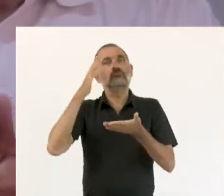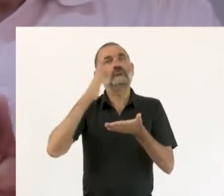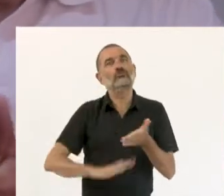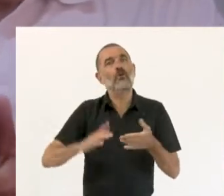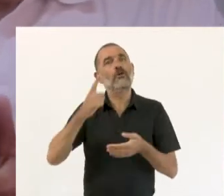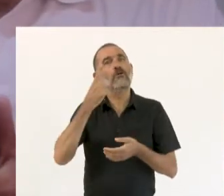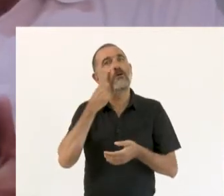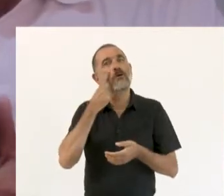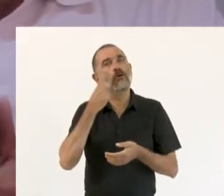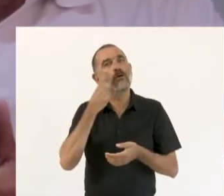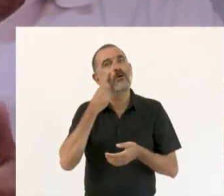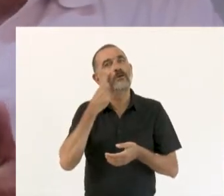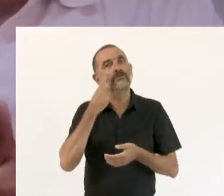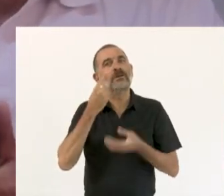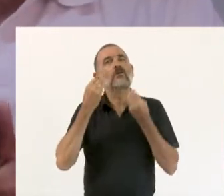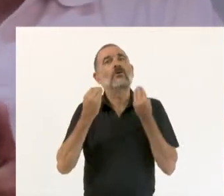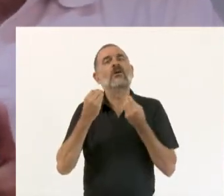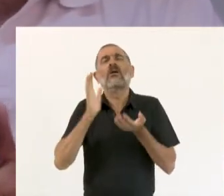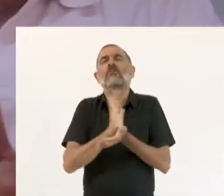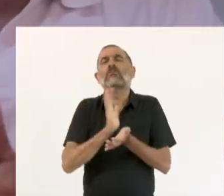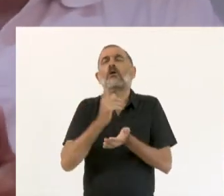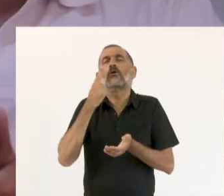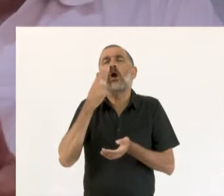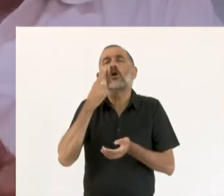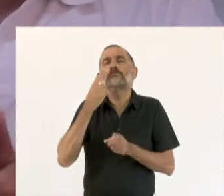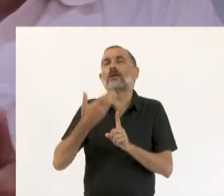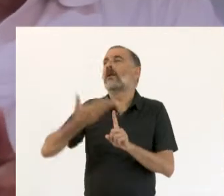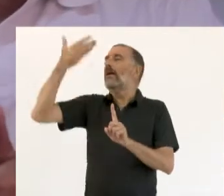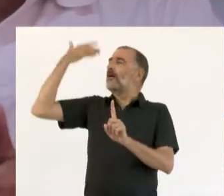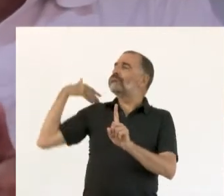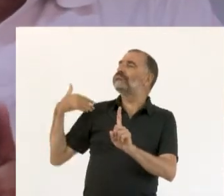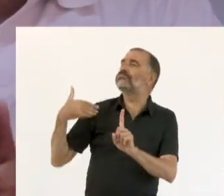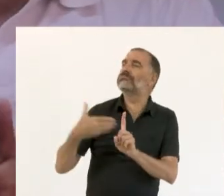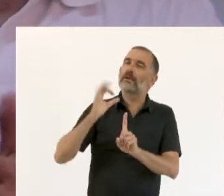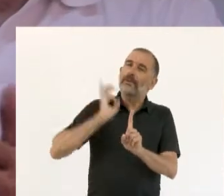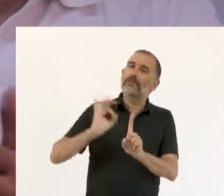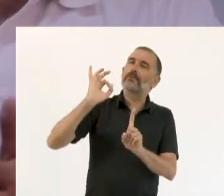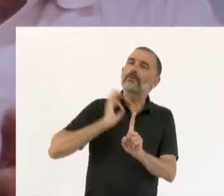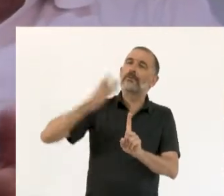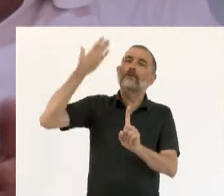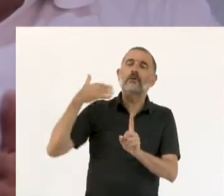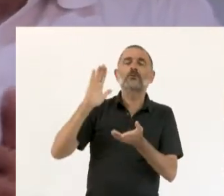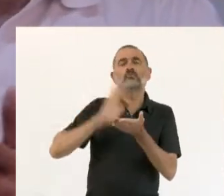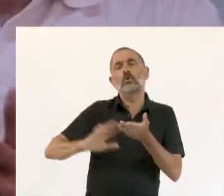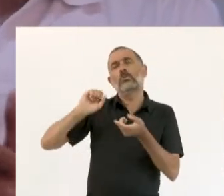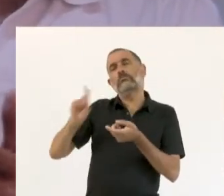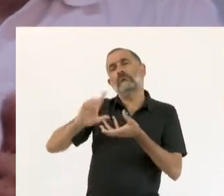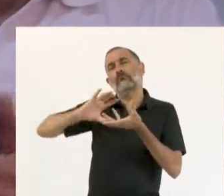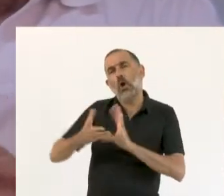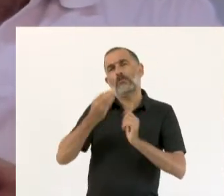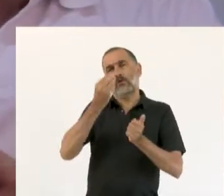conocimientos que tenían nuestros antepasados sobre el tipo de alimentación, sobre el tipo de